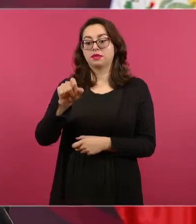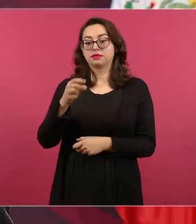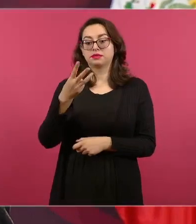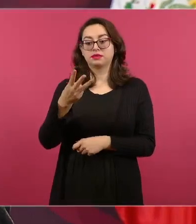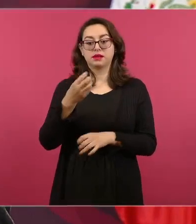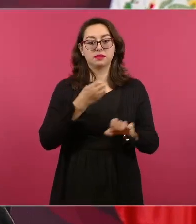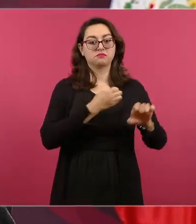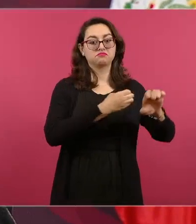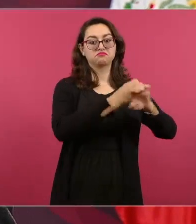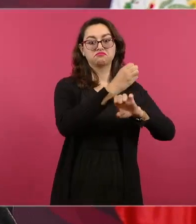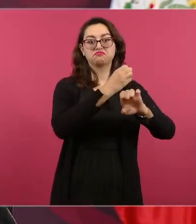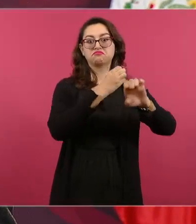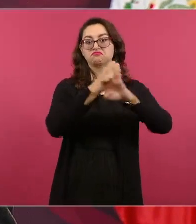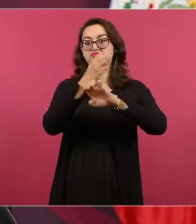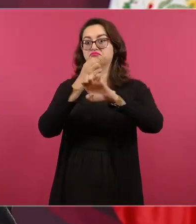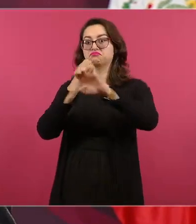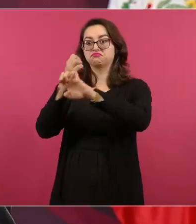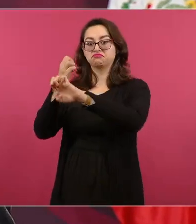estados